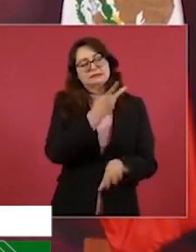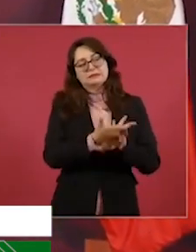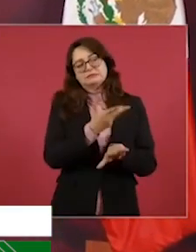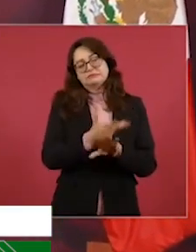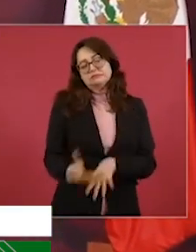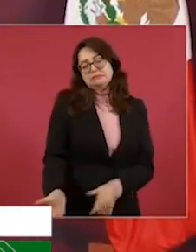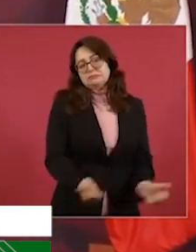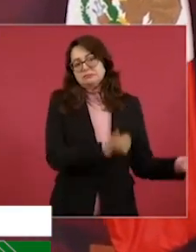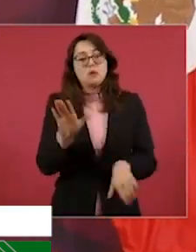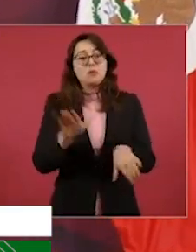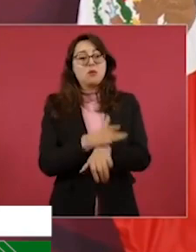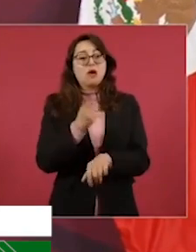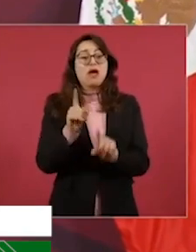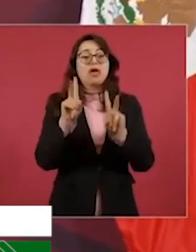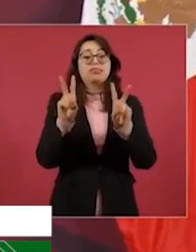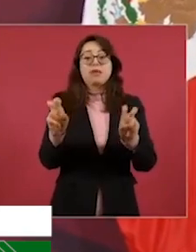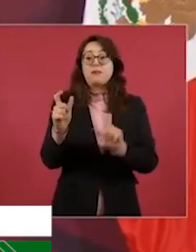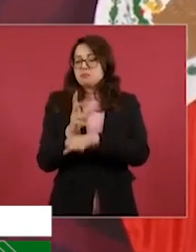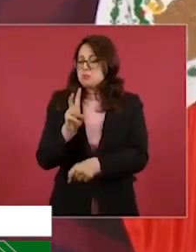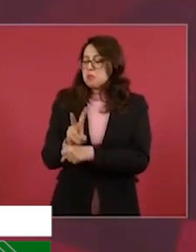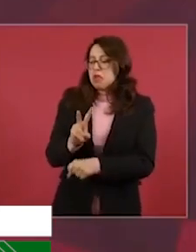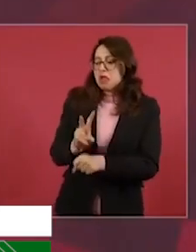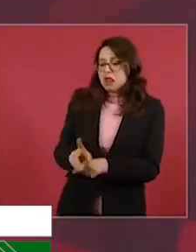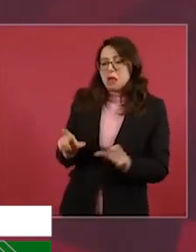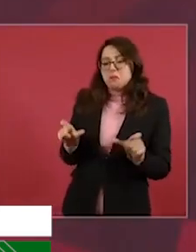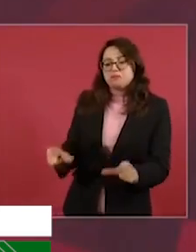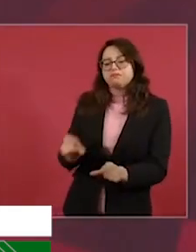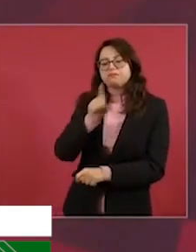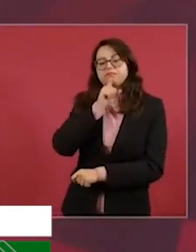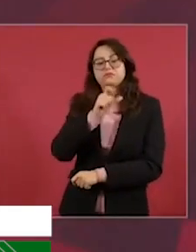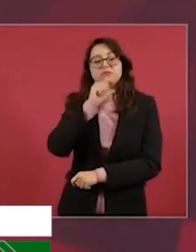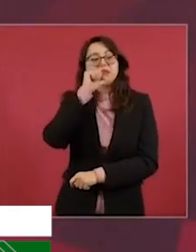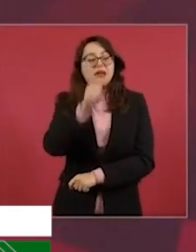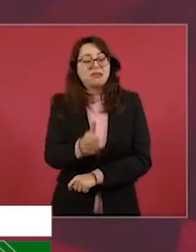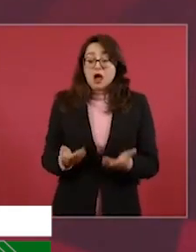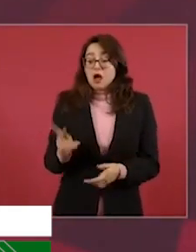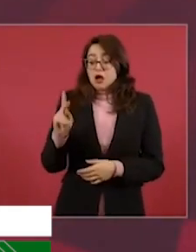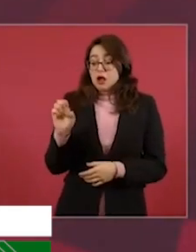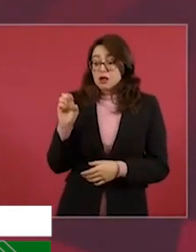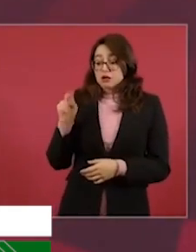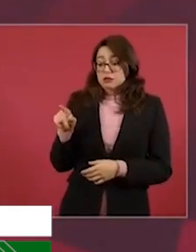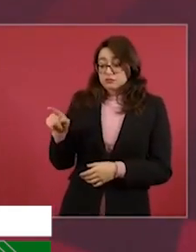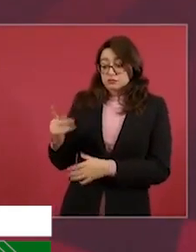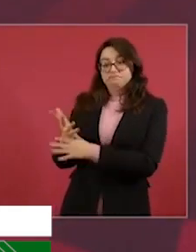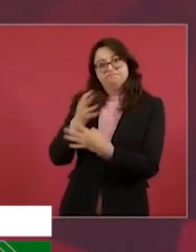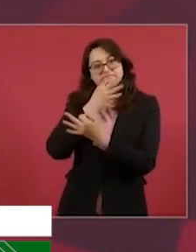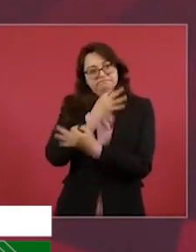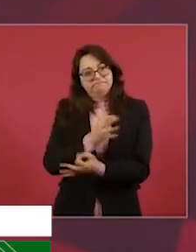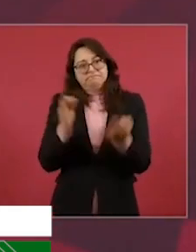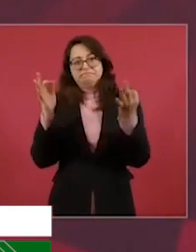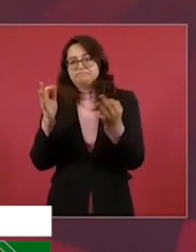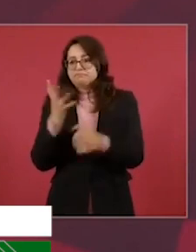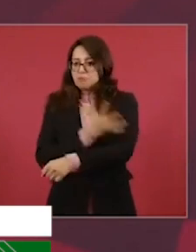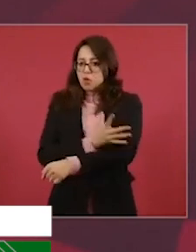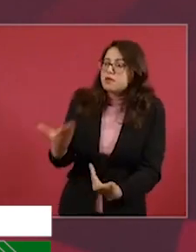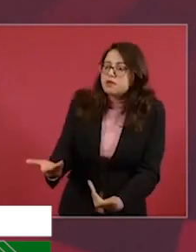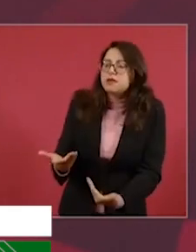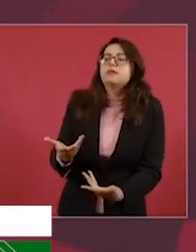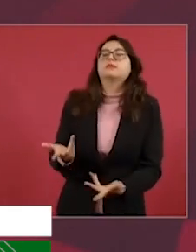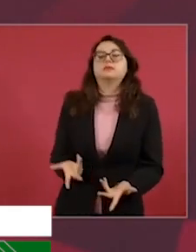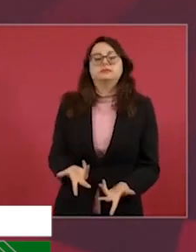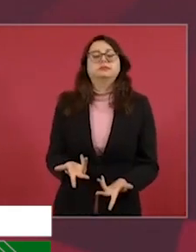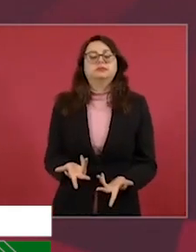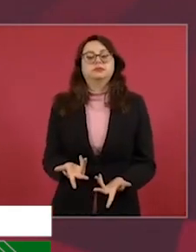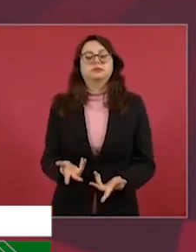hay control de nada sobre las armas. Pero que lo diga él, pues es un acto de sinceridad